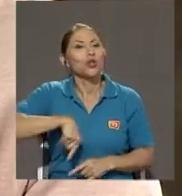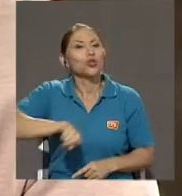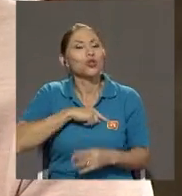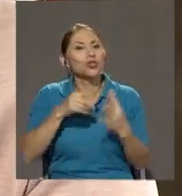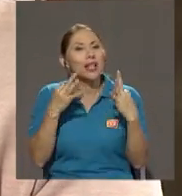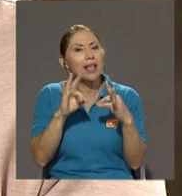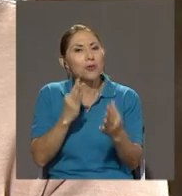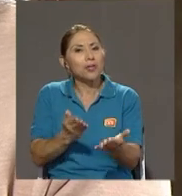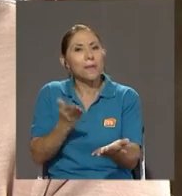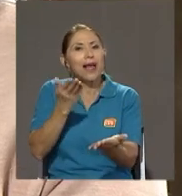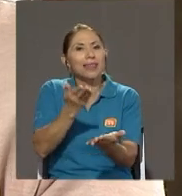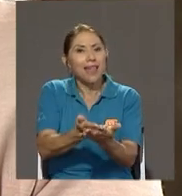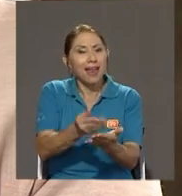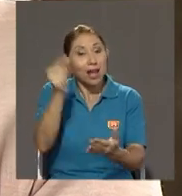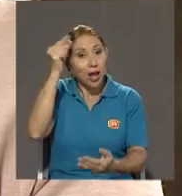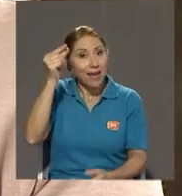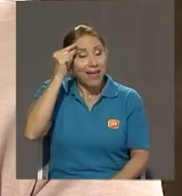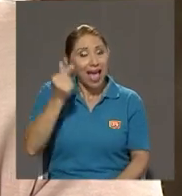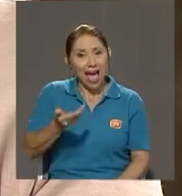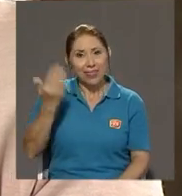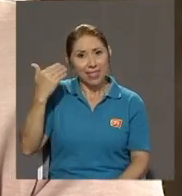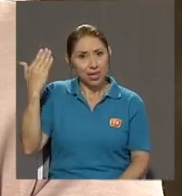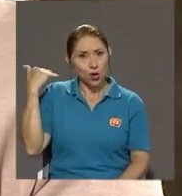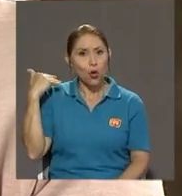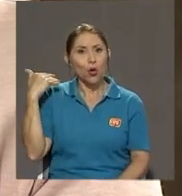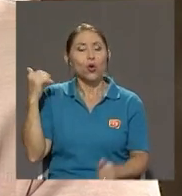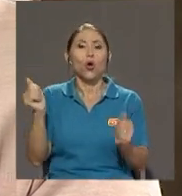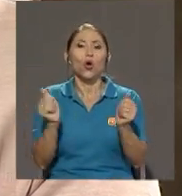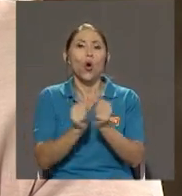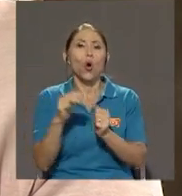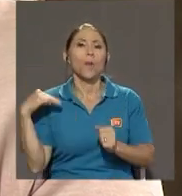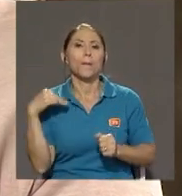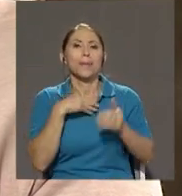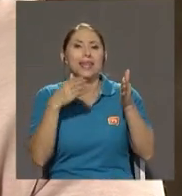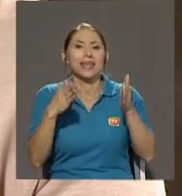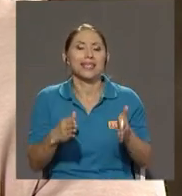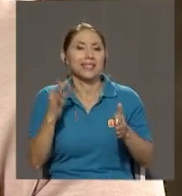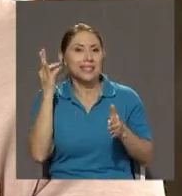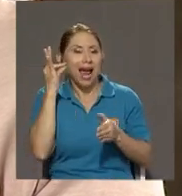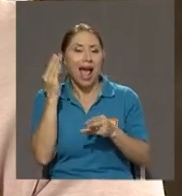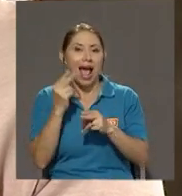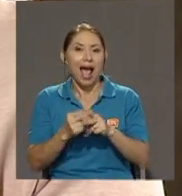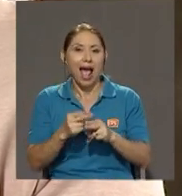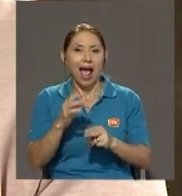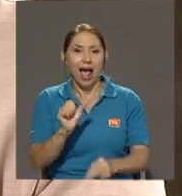en la administración anterior me parece que con la ministra Alejandra Mora